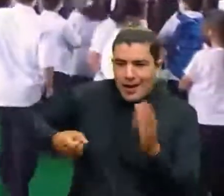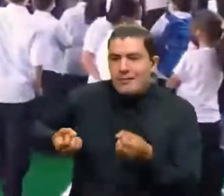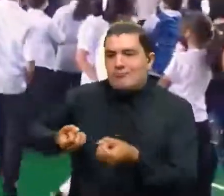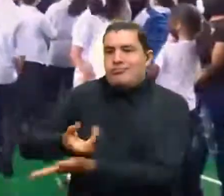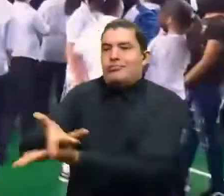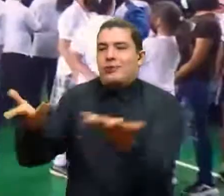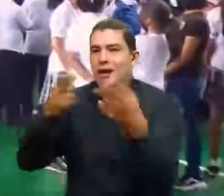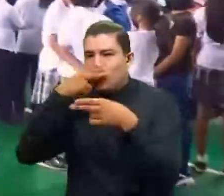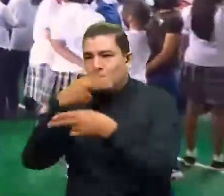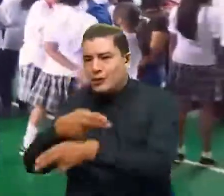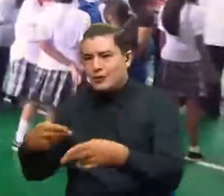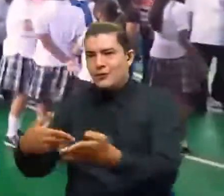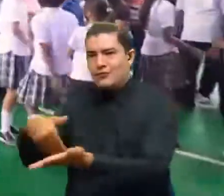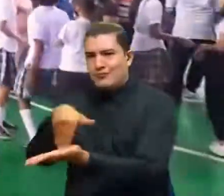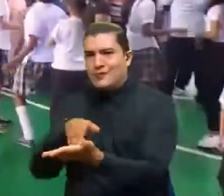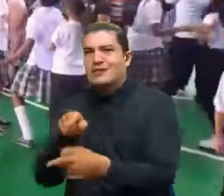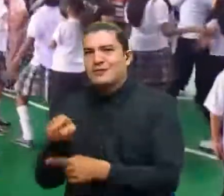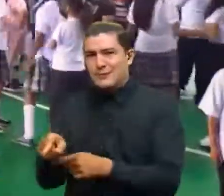Santander.